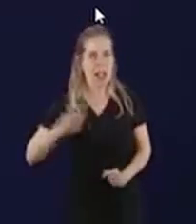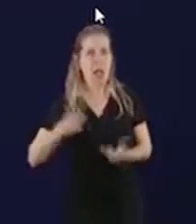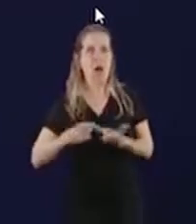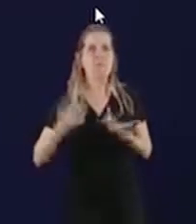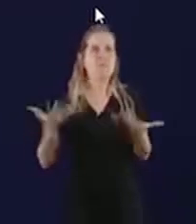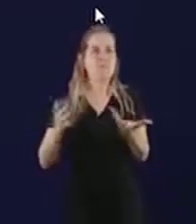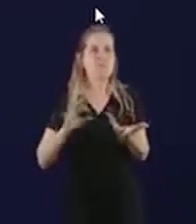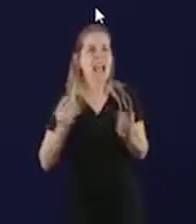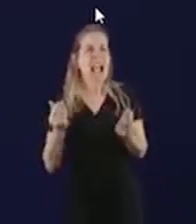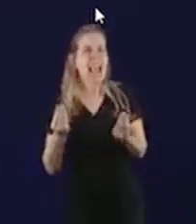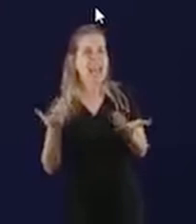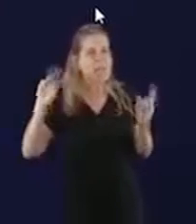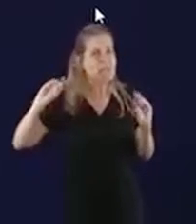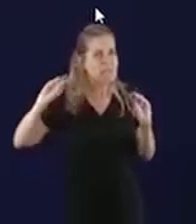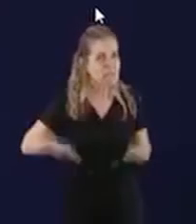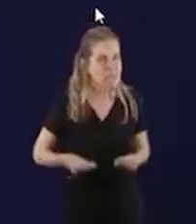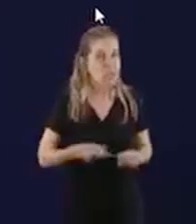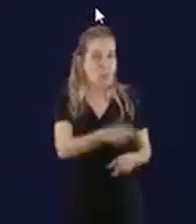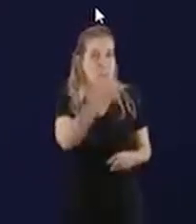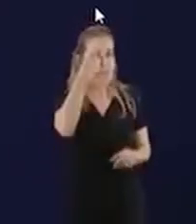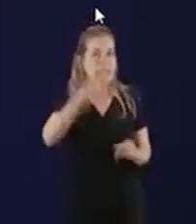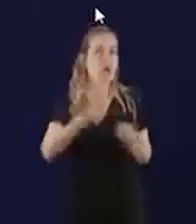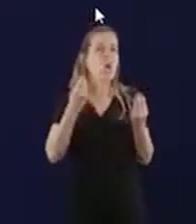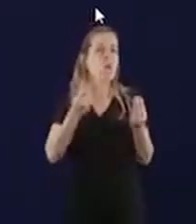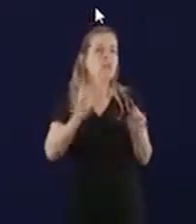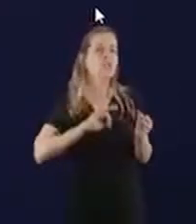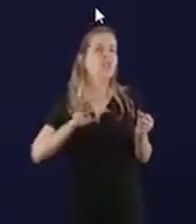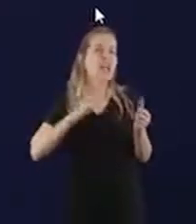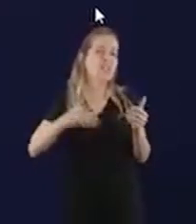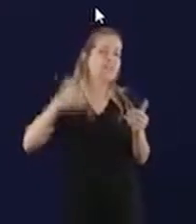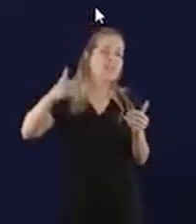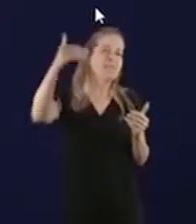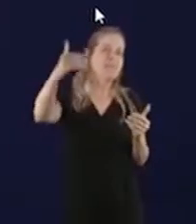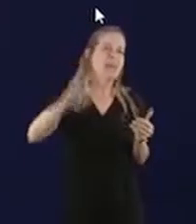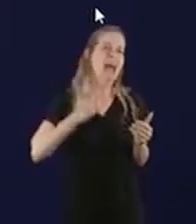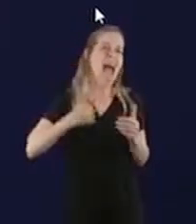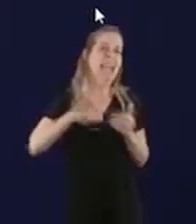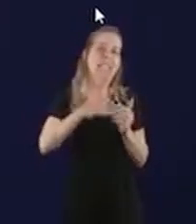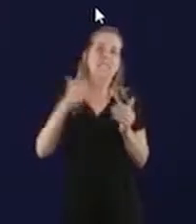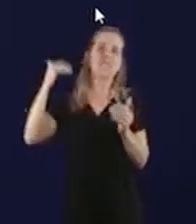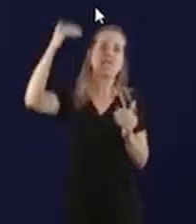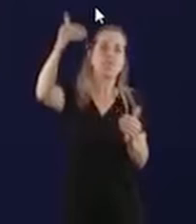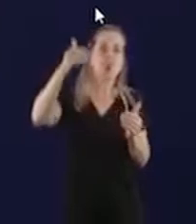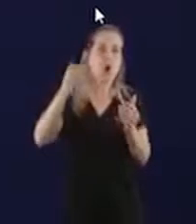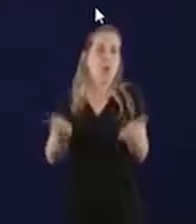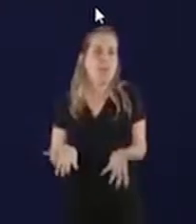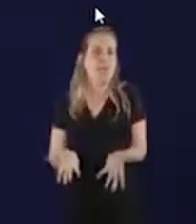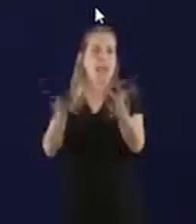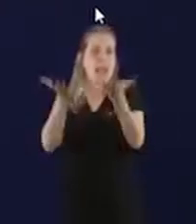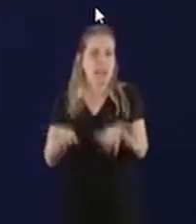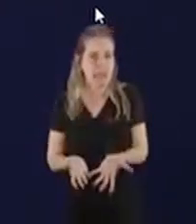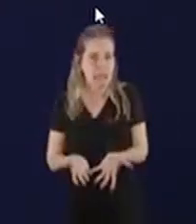gente imagínate el tiempo que llevará tener una Argentina de a primer nivel mundial o potencia mundial Por supuesto que